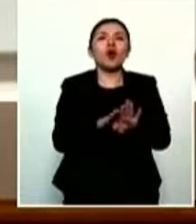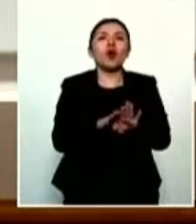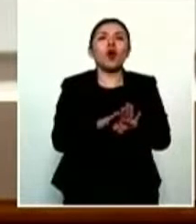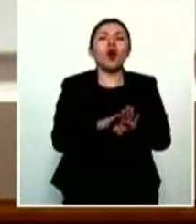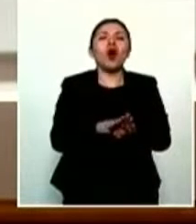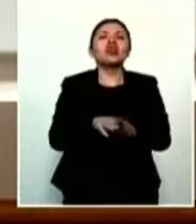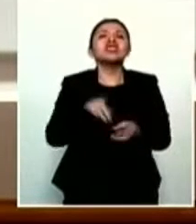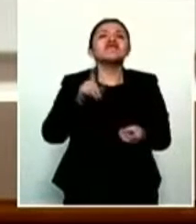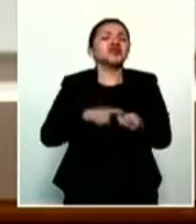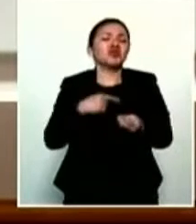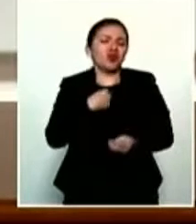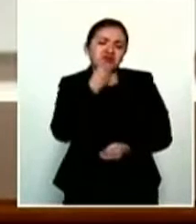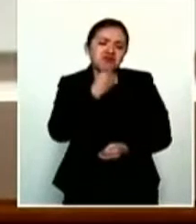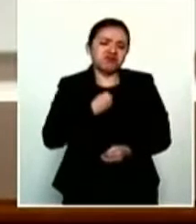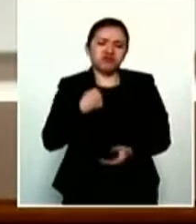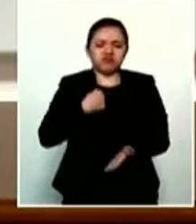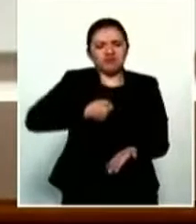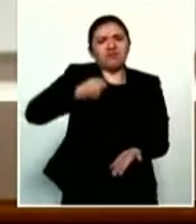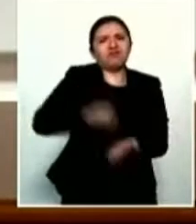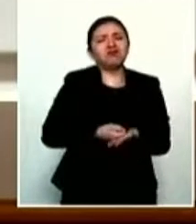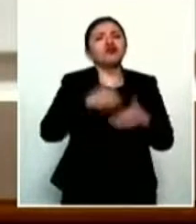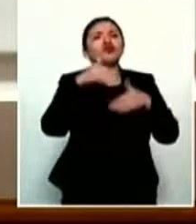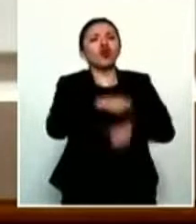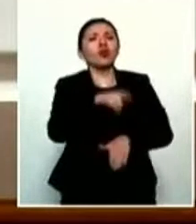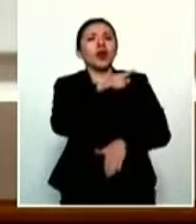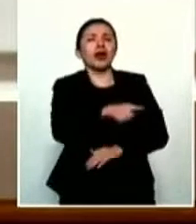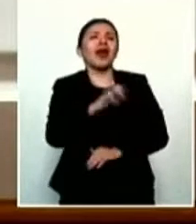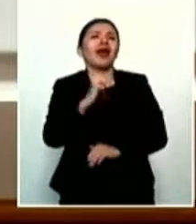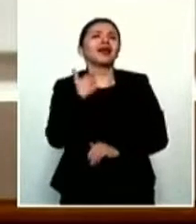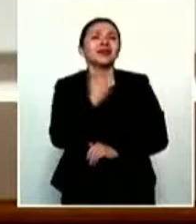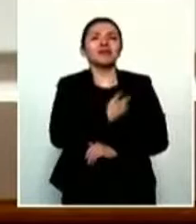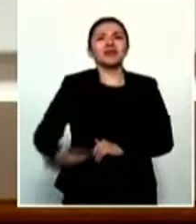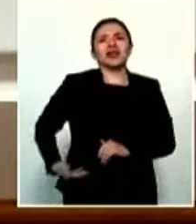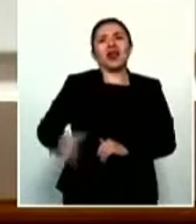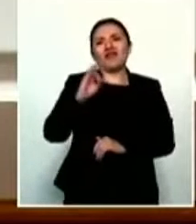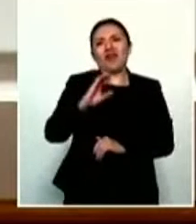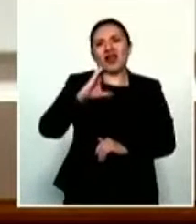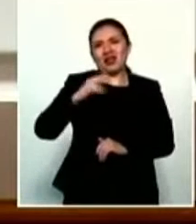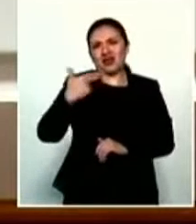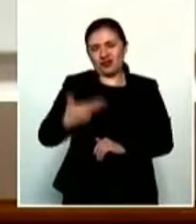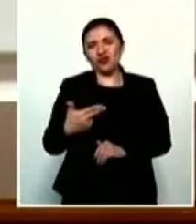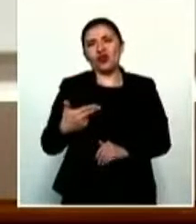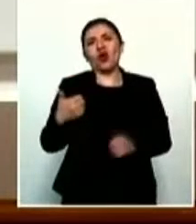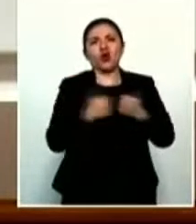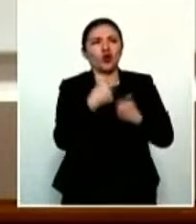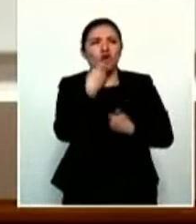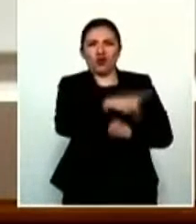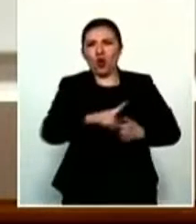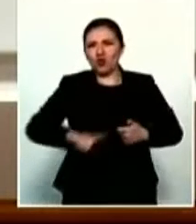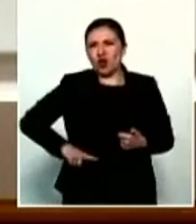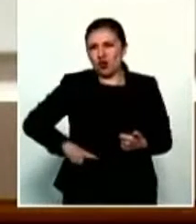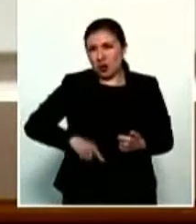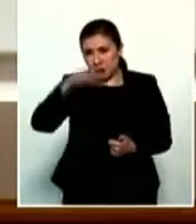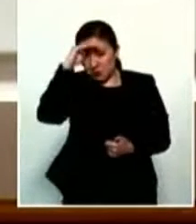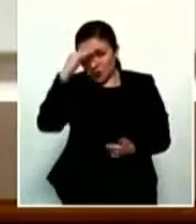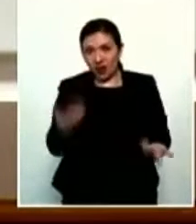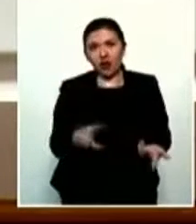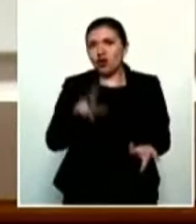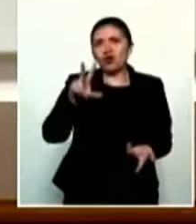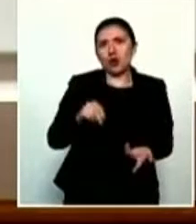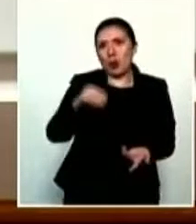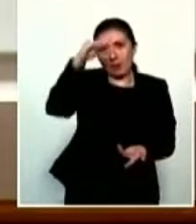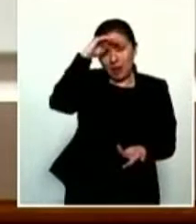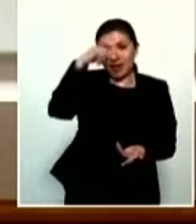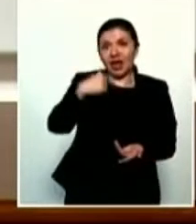el autoritarismo de Felipe Calderón y su gobierno, y nunca, nunca se esperaron que yo fuera a